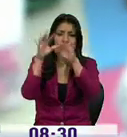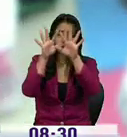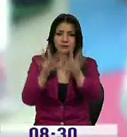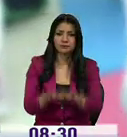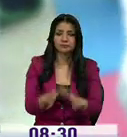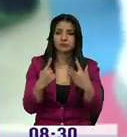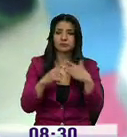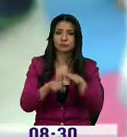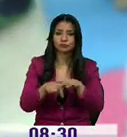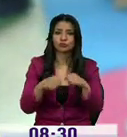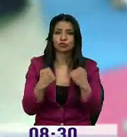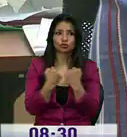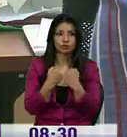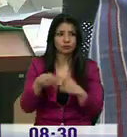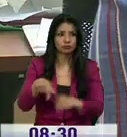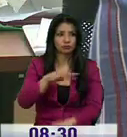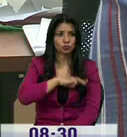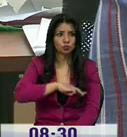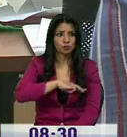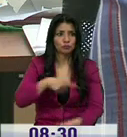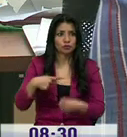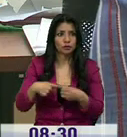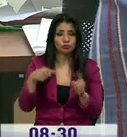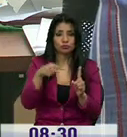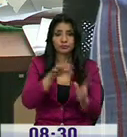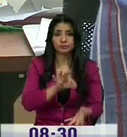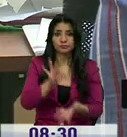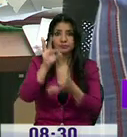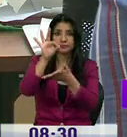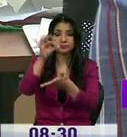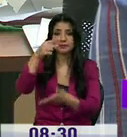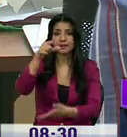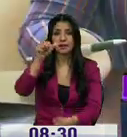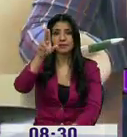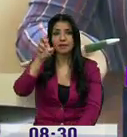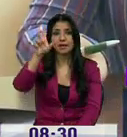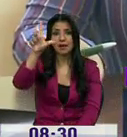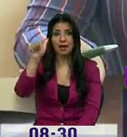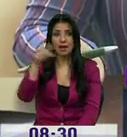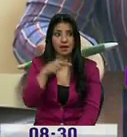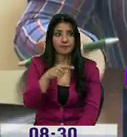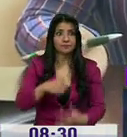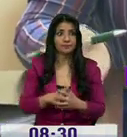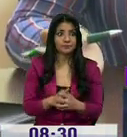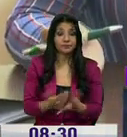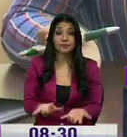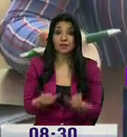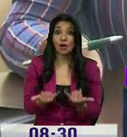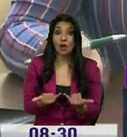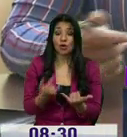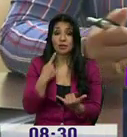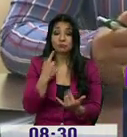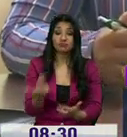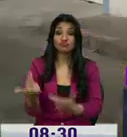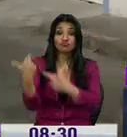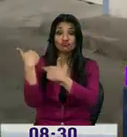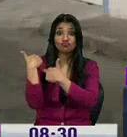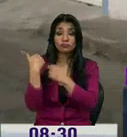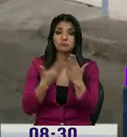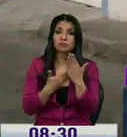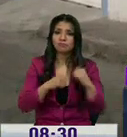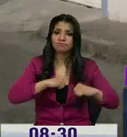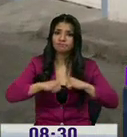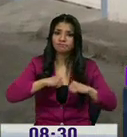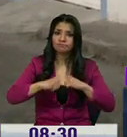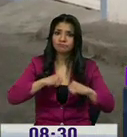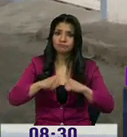de Inclusión Social de la capital. Así lo anunció su representante Gabriela Quiroga, quien mencionó que actualmente la tarea es generar un modelo de